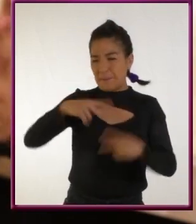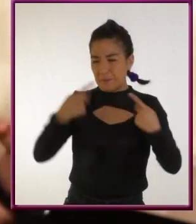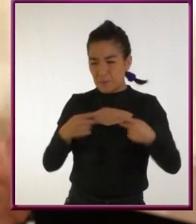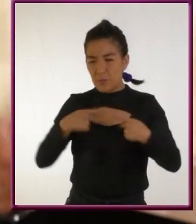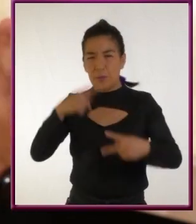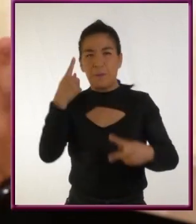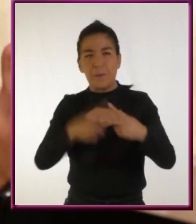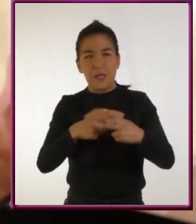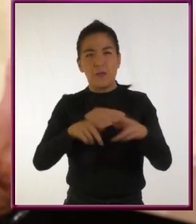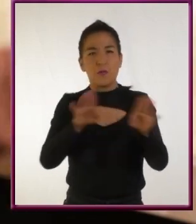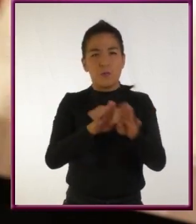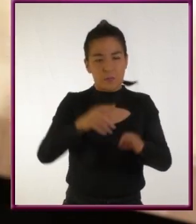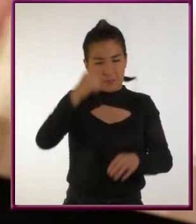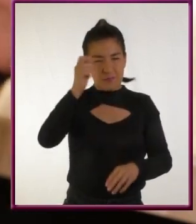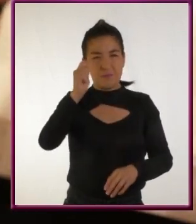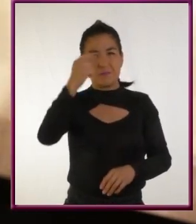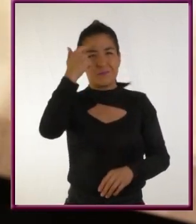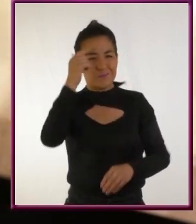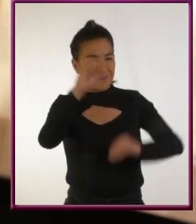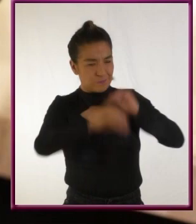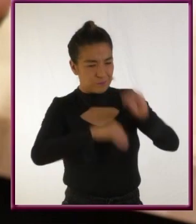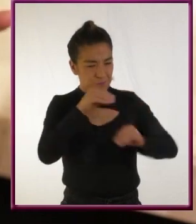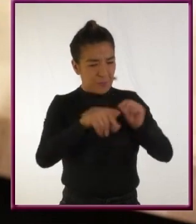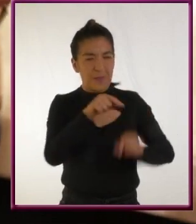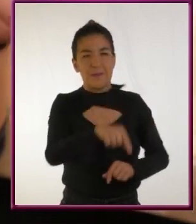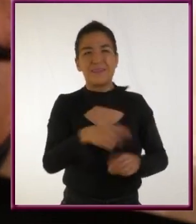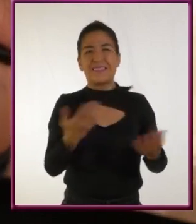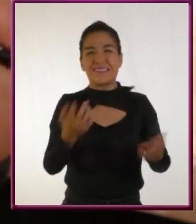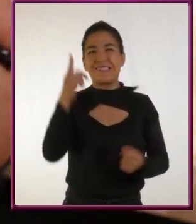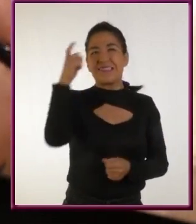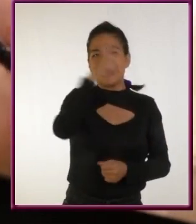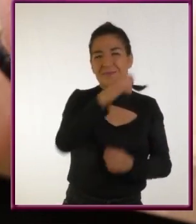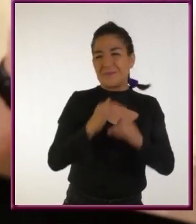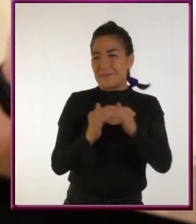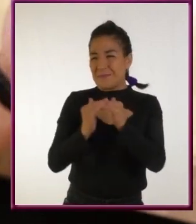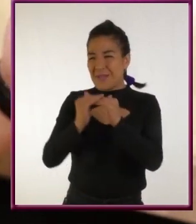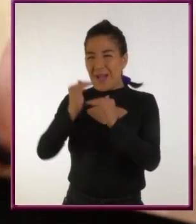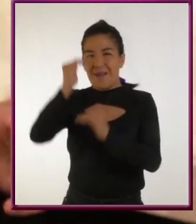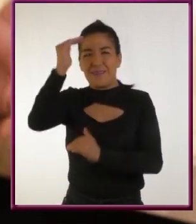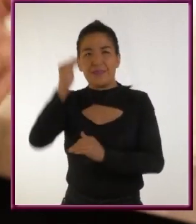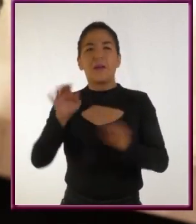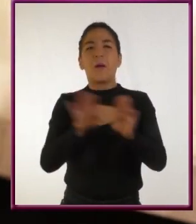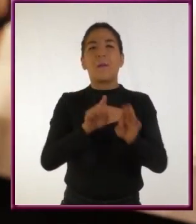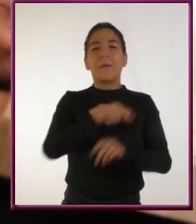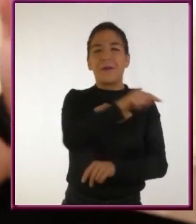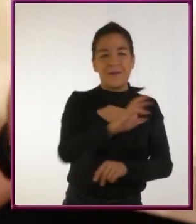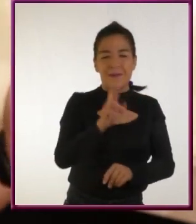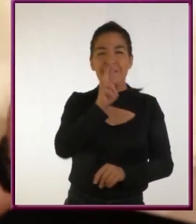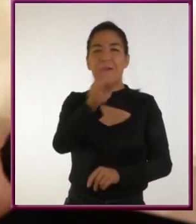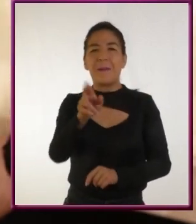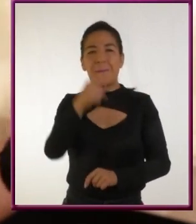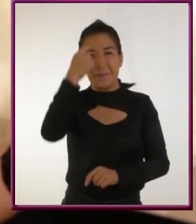que los matemáticos diseñan estos sudokus en diferentes grados de dificultad? Porque las